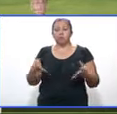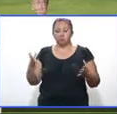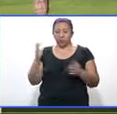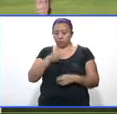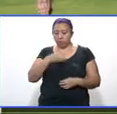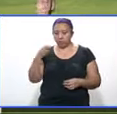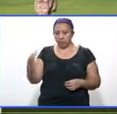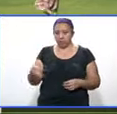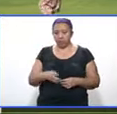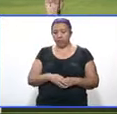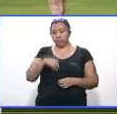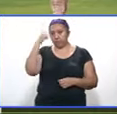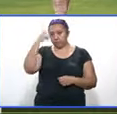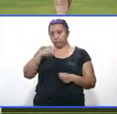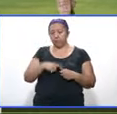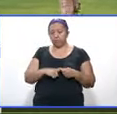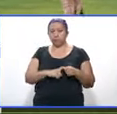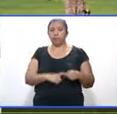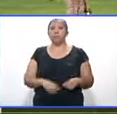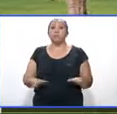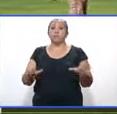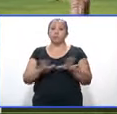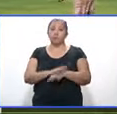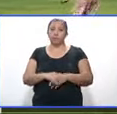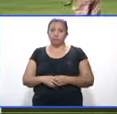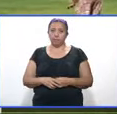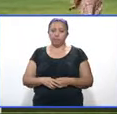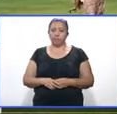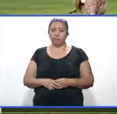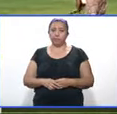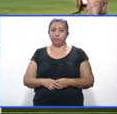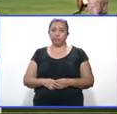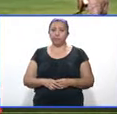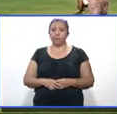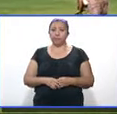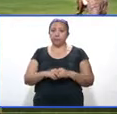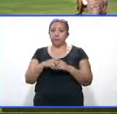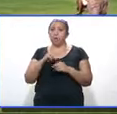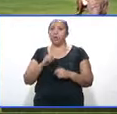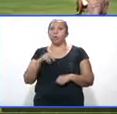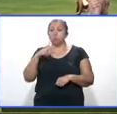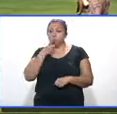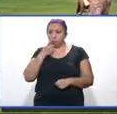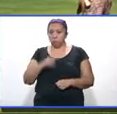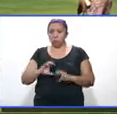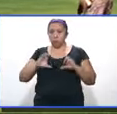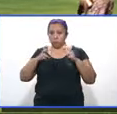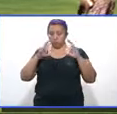calendarios precisos para guiarse de cambios estacionales. La pirámide de Kukulcán en